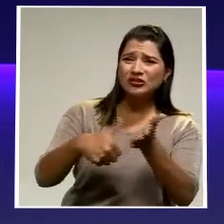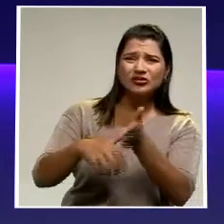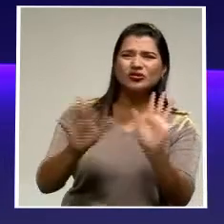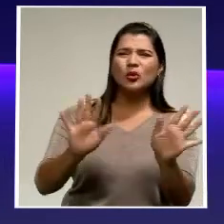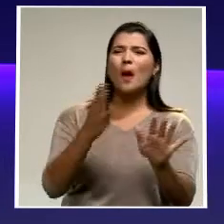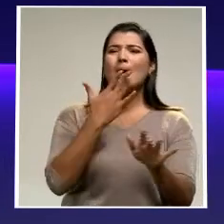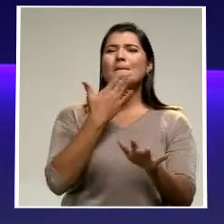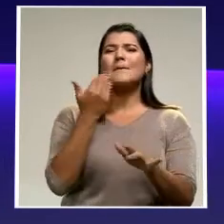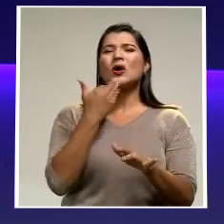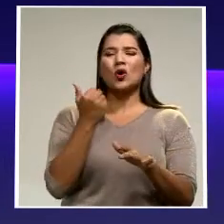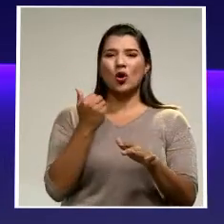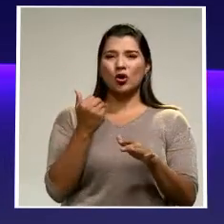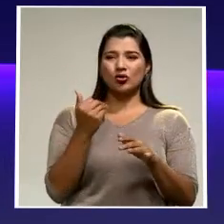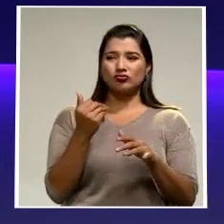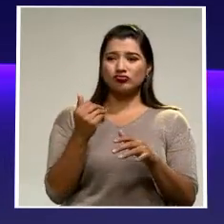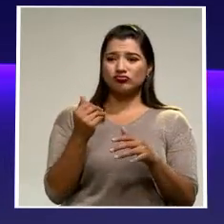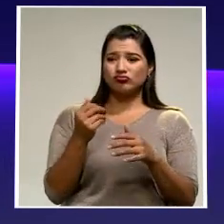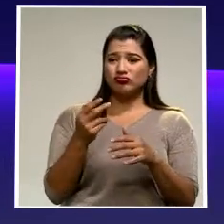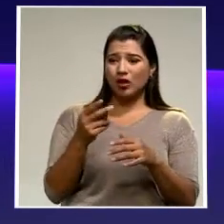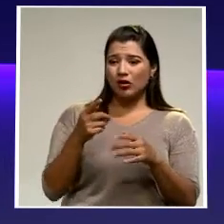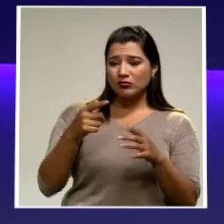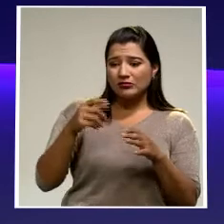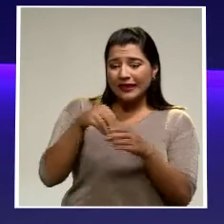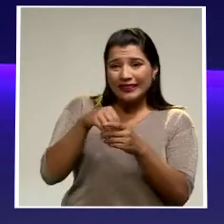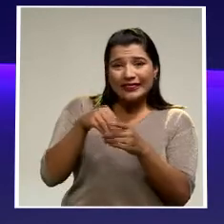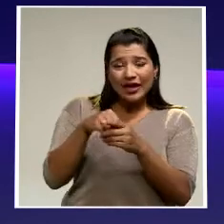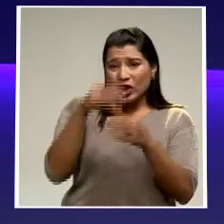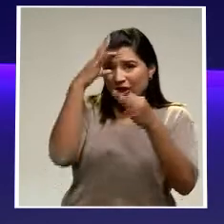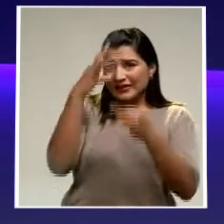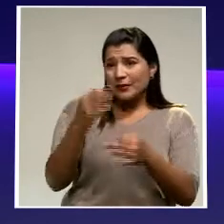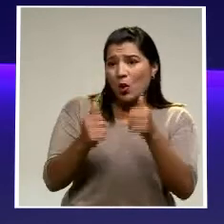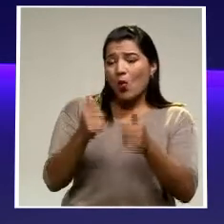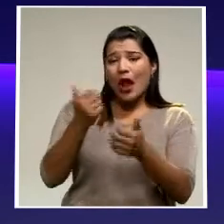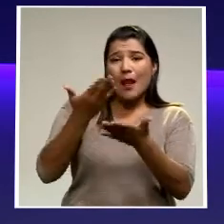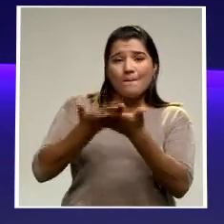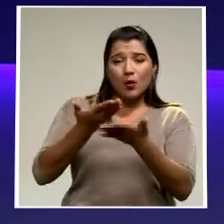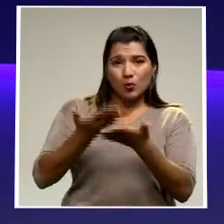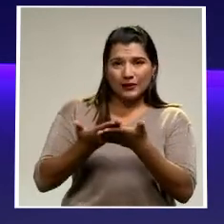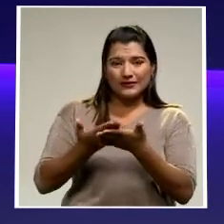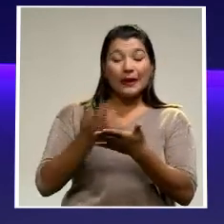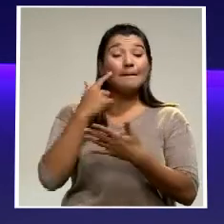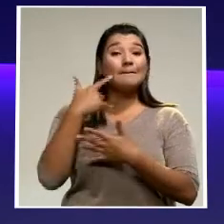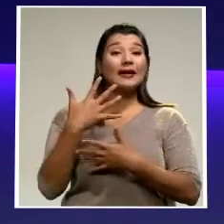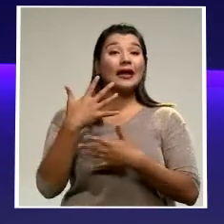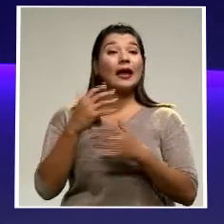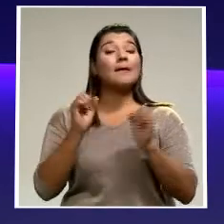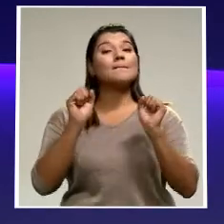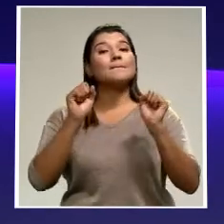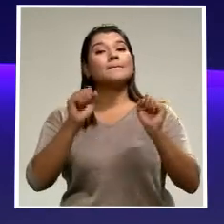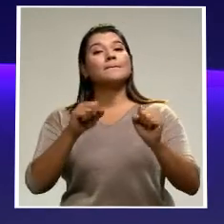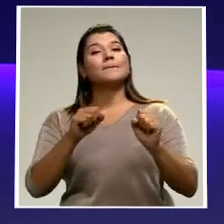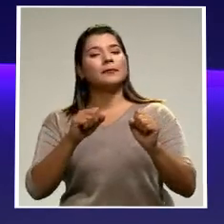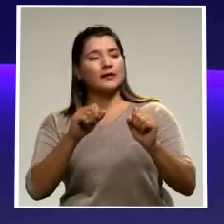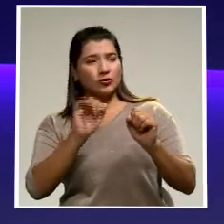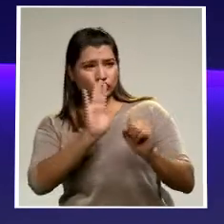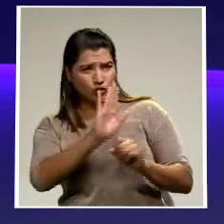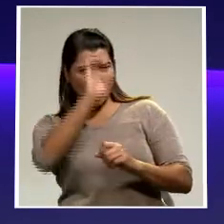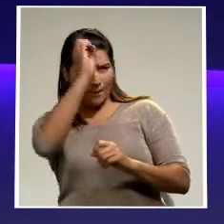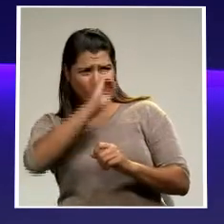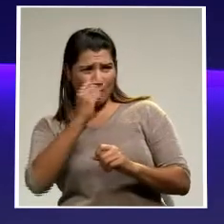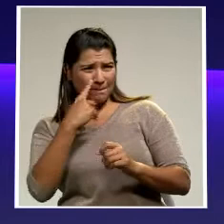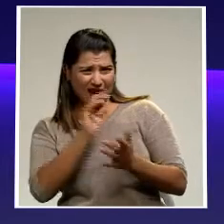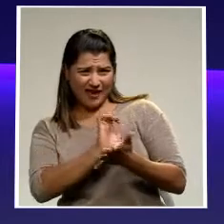consenso. En tu análisis, ¿es una propuesta para evitar las disputas internas en el partido o